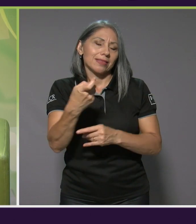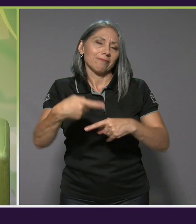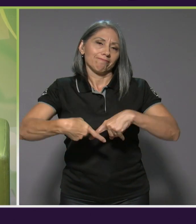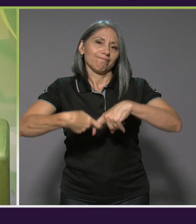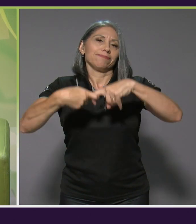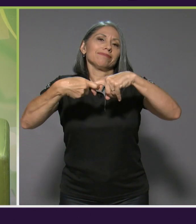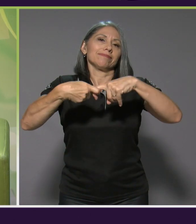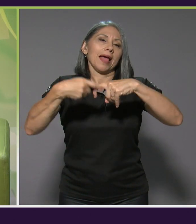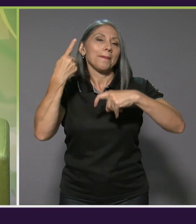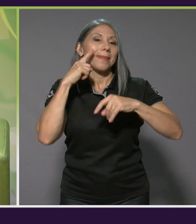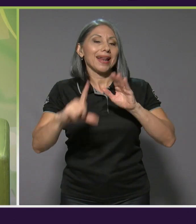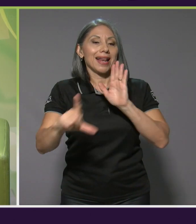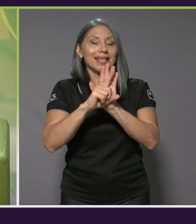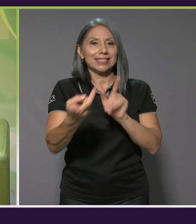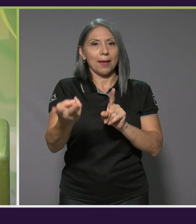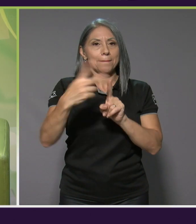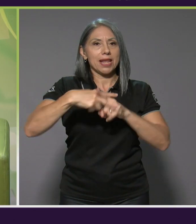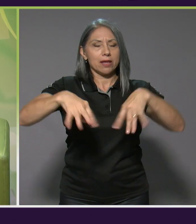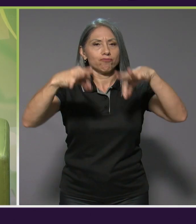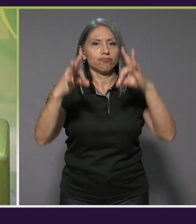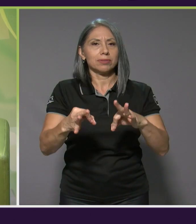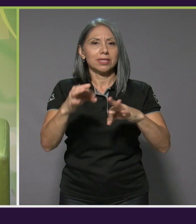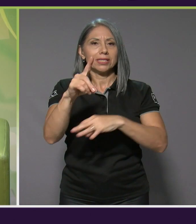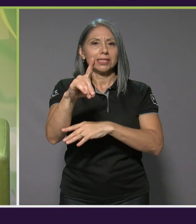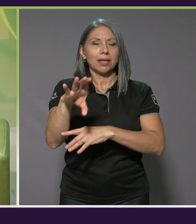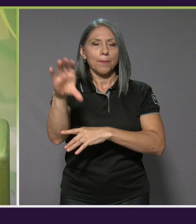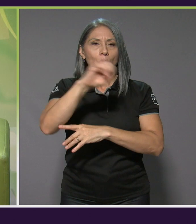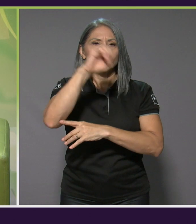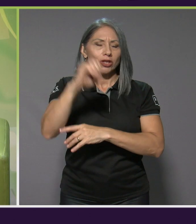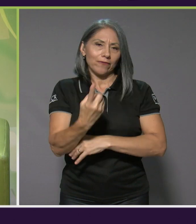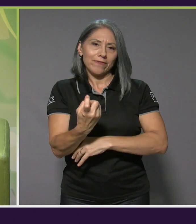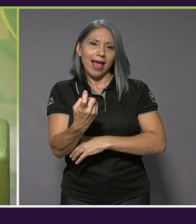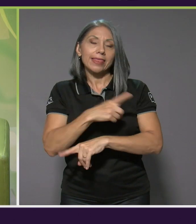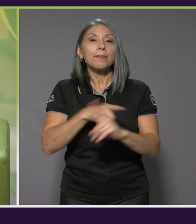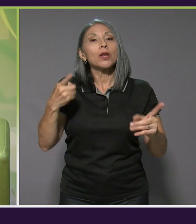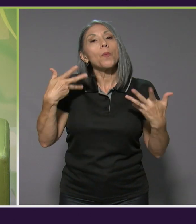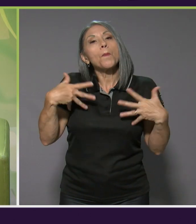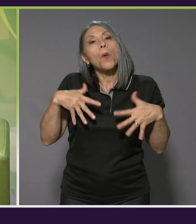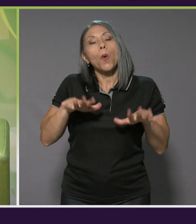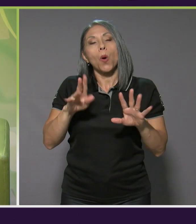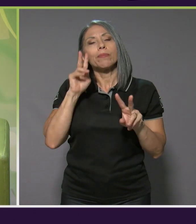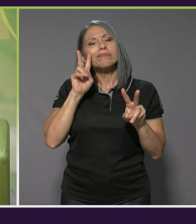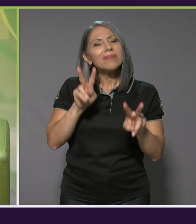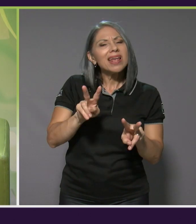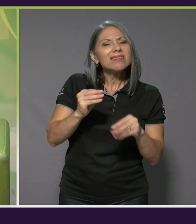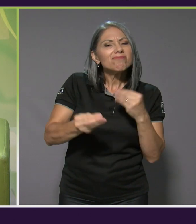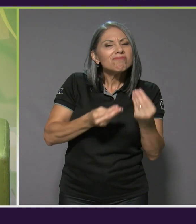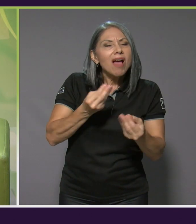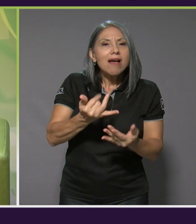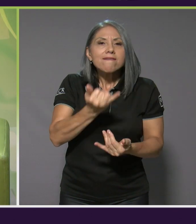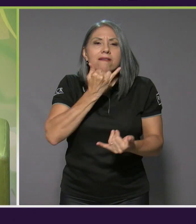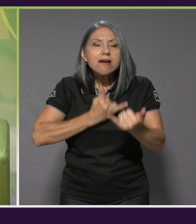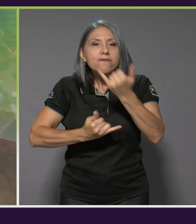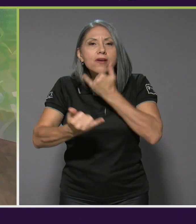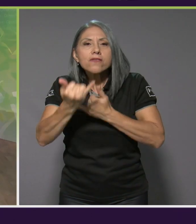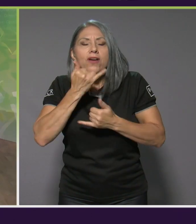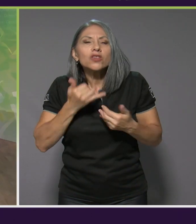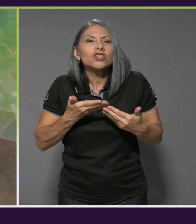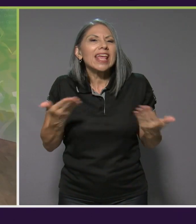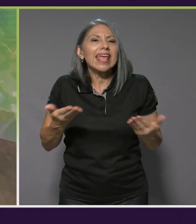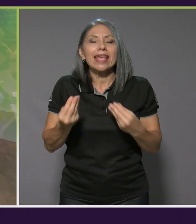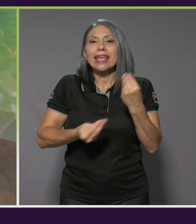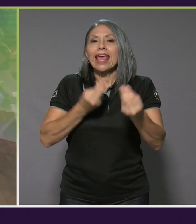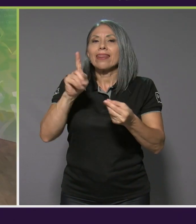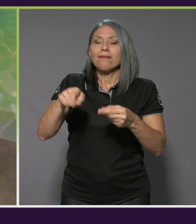al 100%, pero sí, por lo menos ir haciendo medición, ¿verdad?, de cuáles son los fallos o hacia dónde debe ir. También siempre